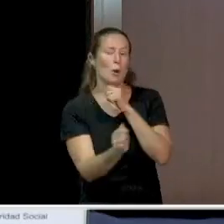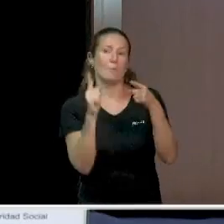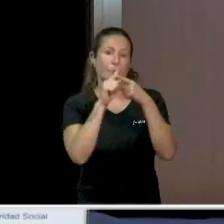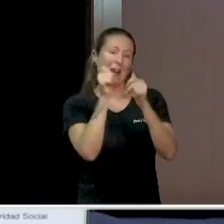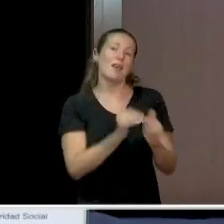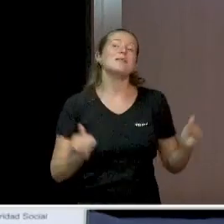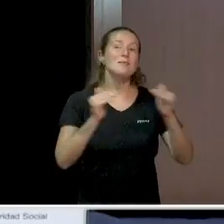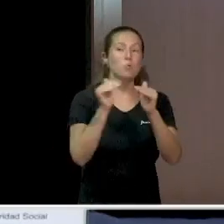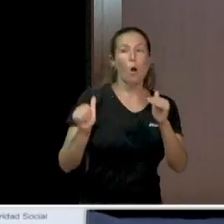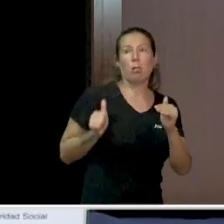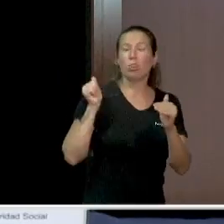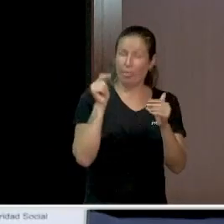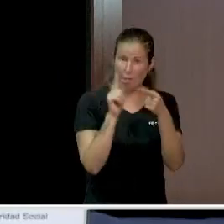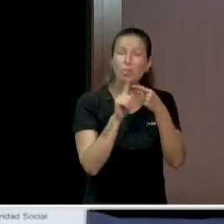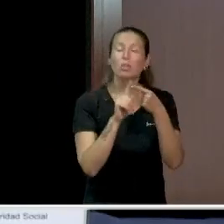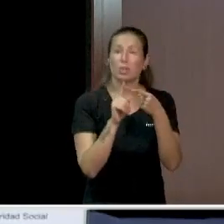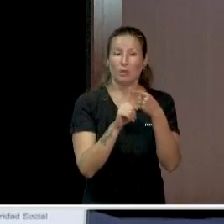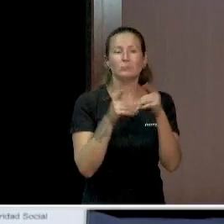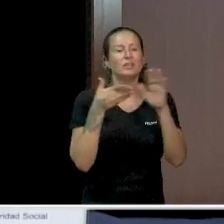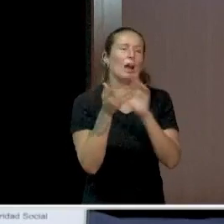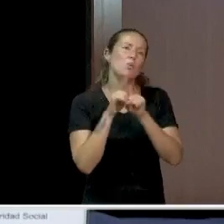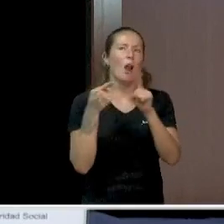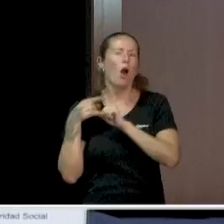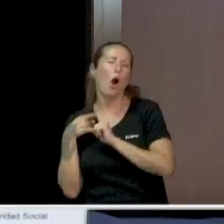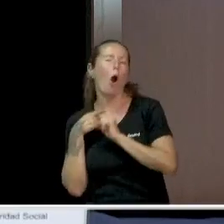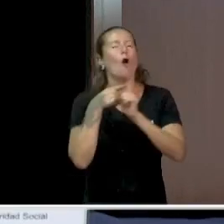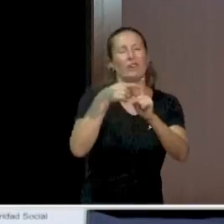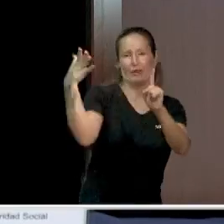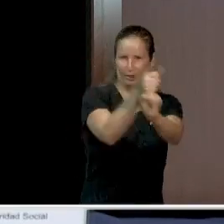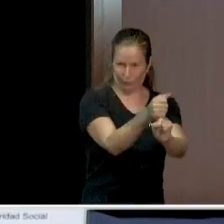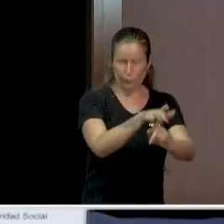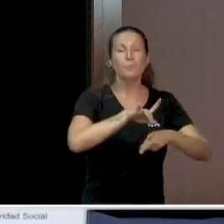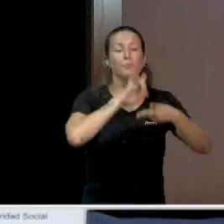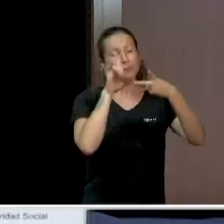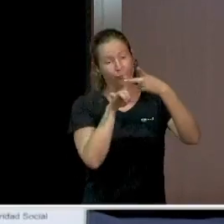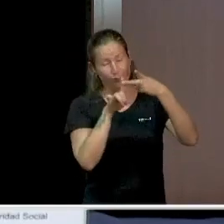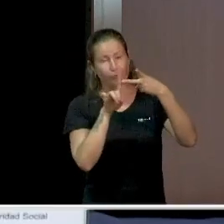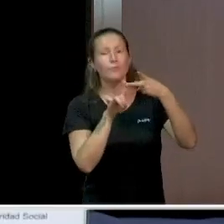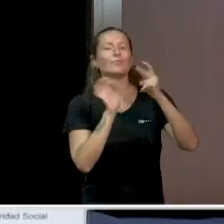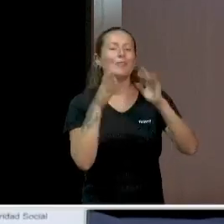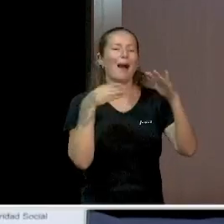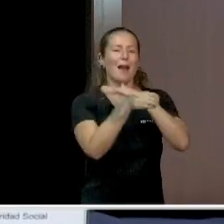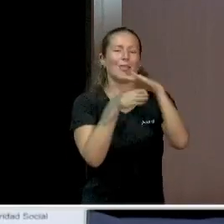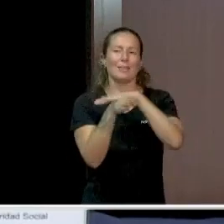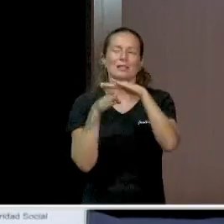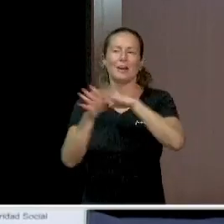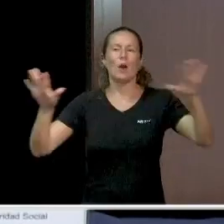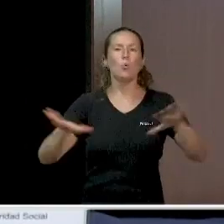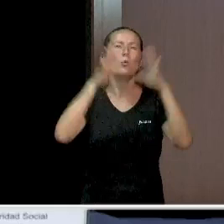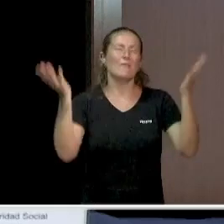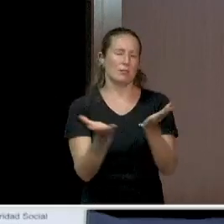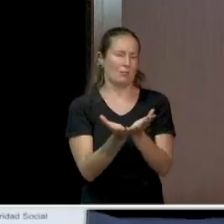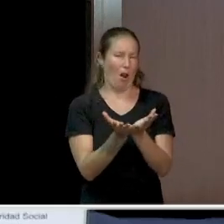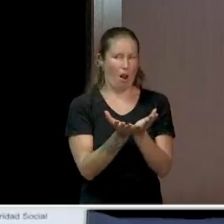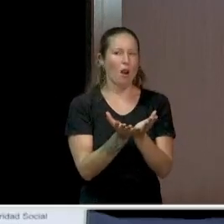igualdad de oportunidades, que definiríamos como meta a lograr, y por otro, la accesibilidad universal,